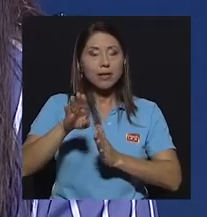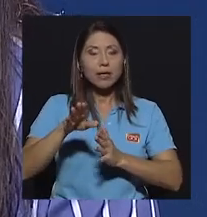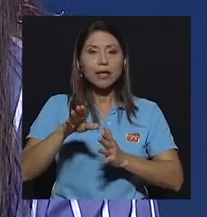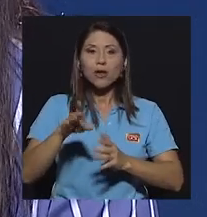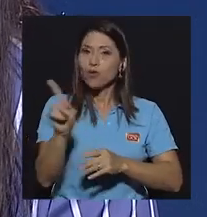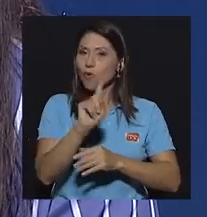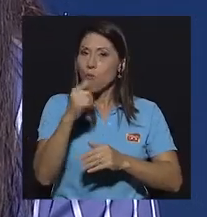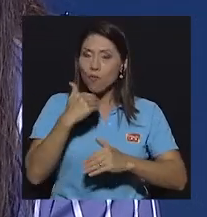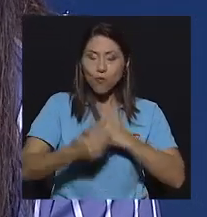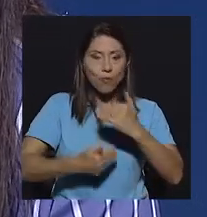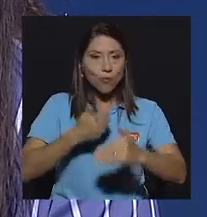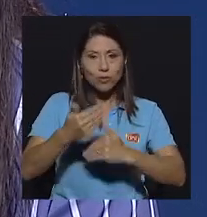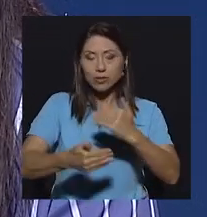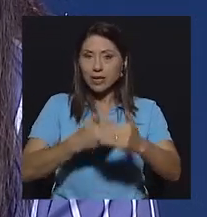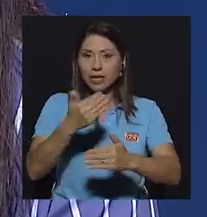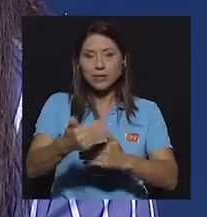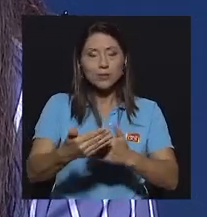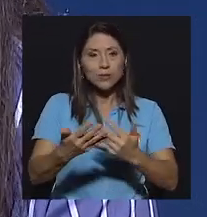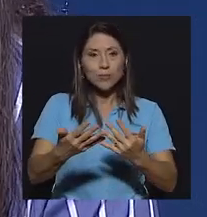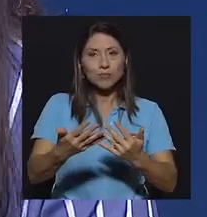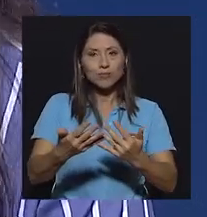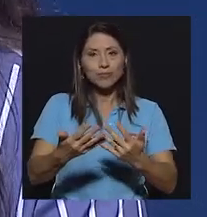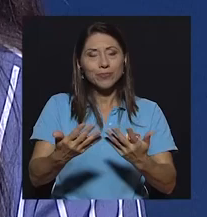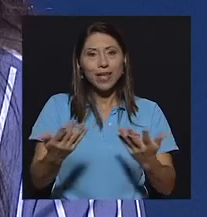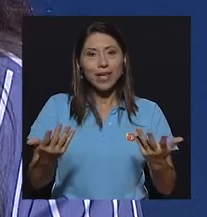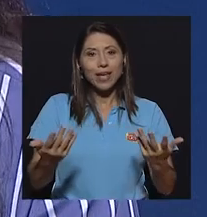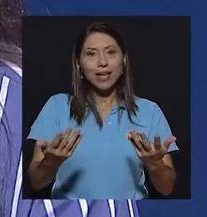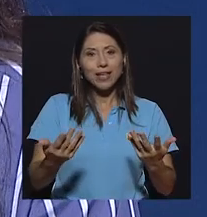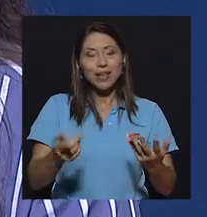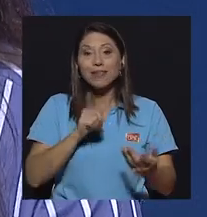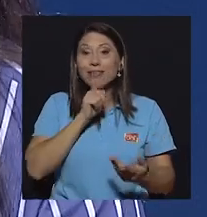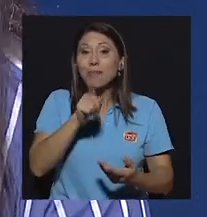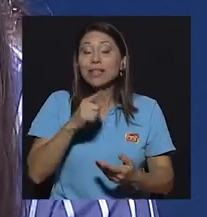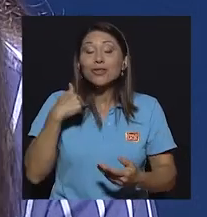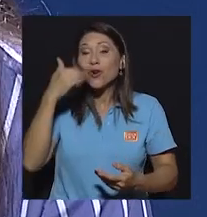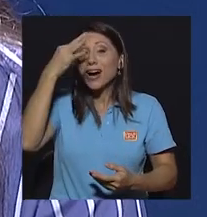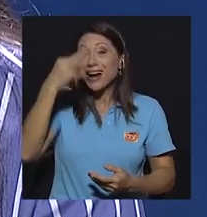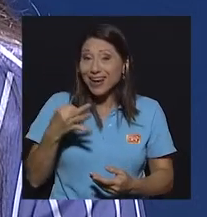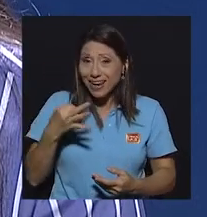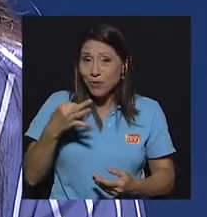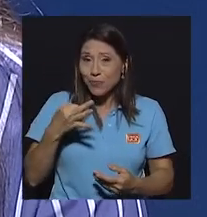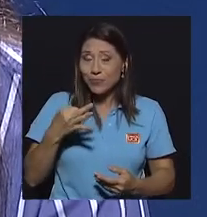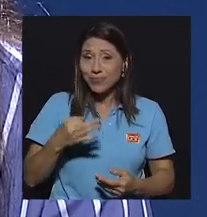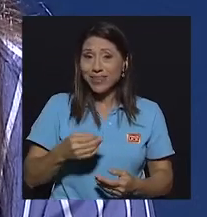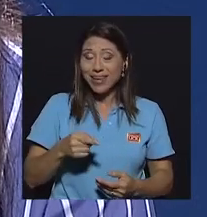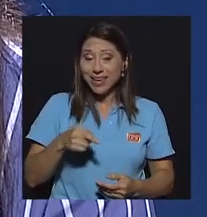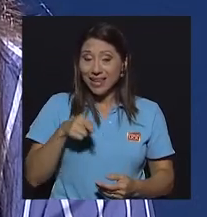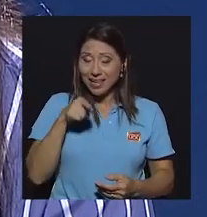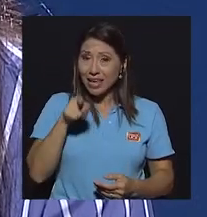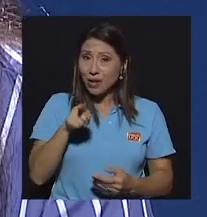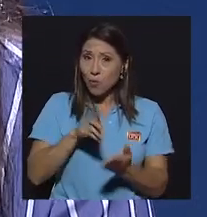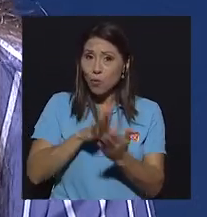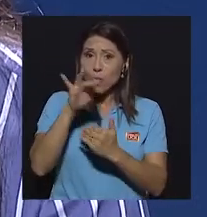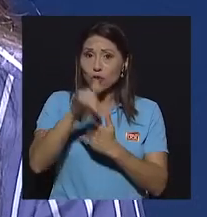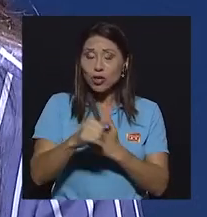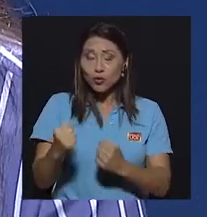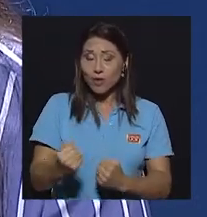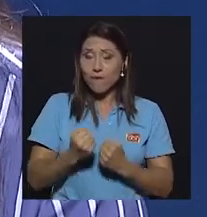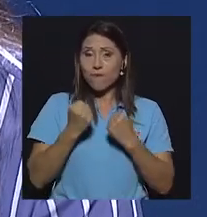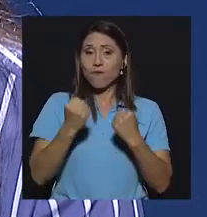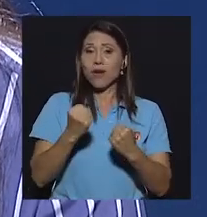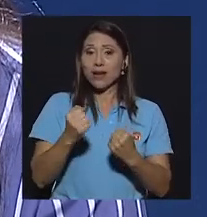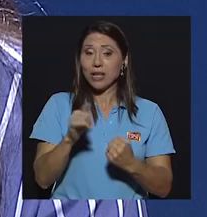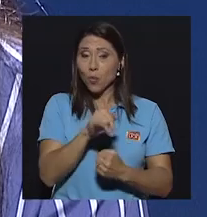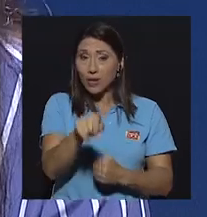Entonces, no fue un proceso en el que creo que sería imposible sacar un proceso tan, o un proyecto tan